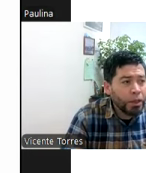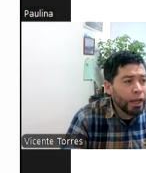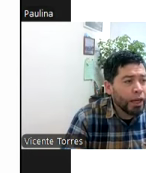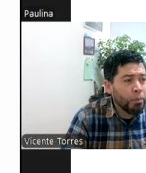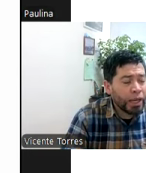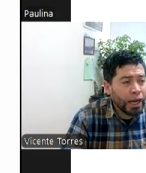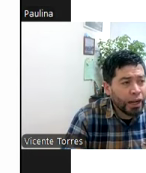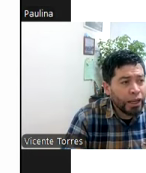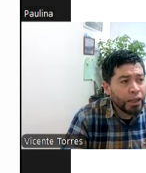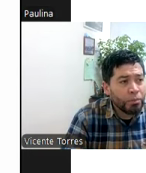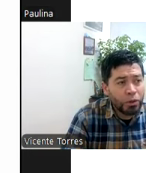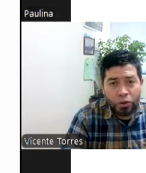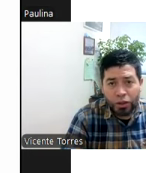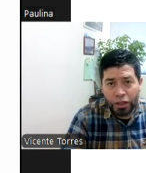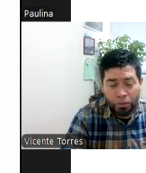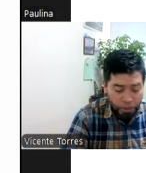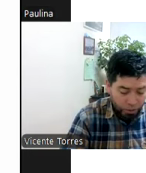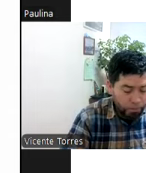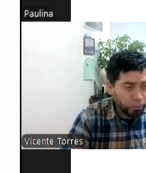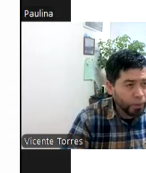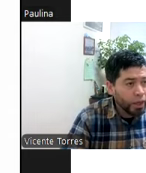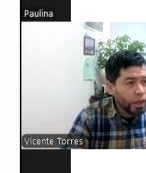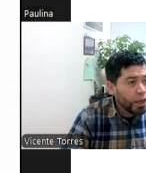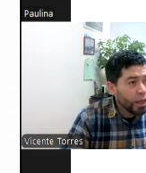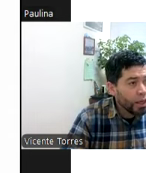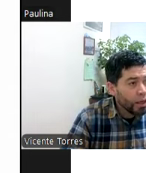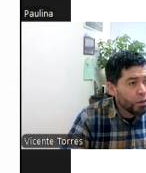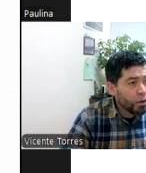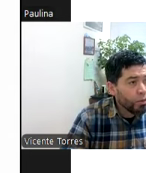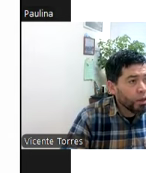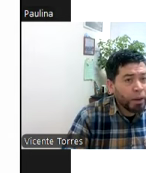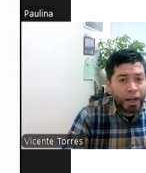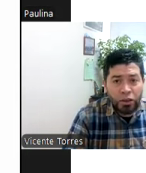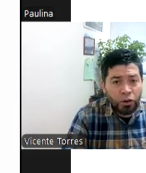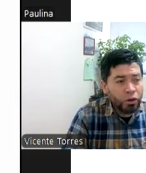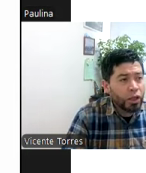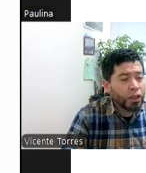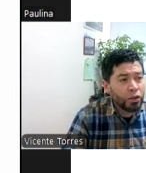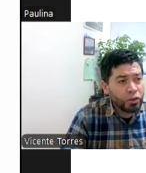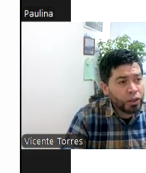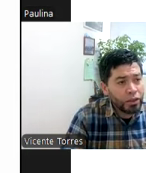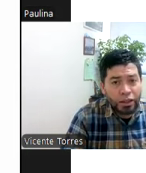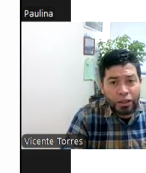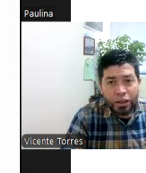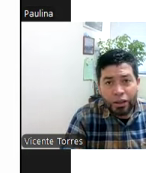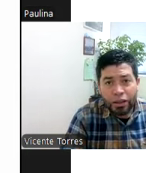que permita explicar esta disminución de este complejo? Y para ello,